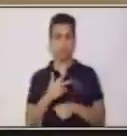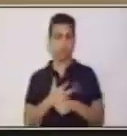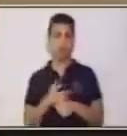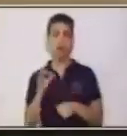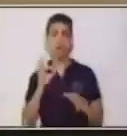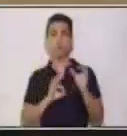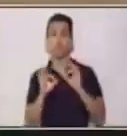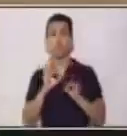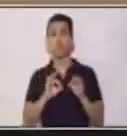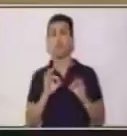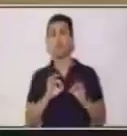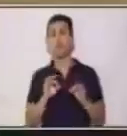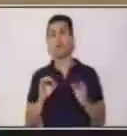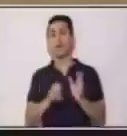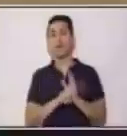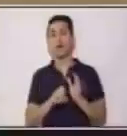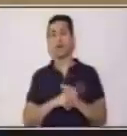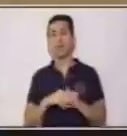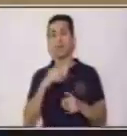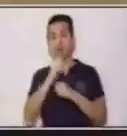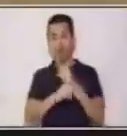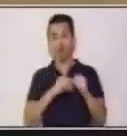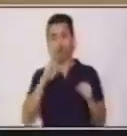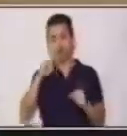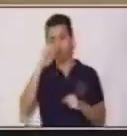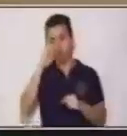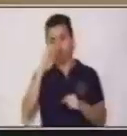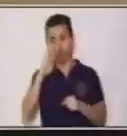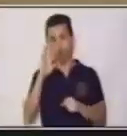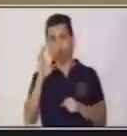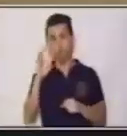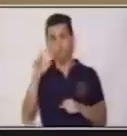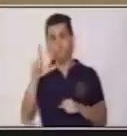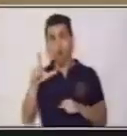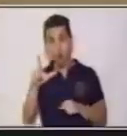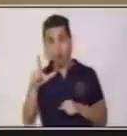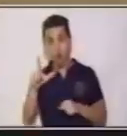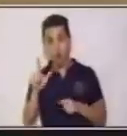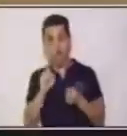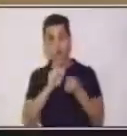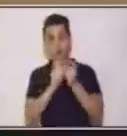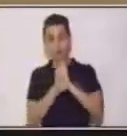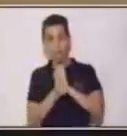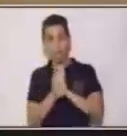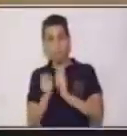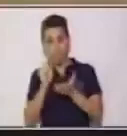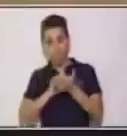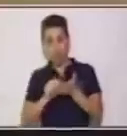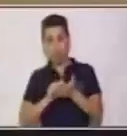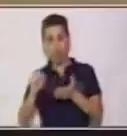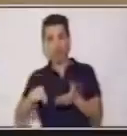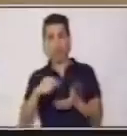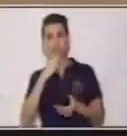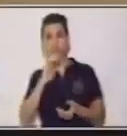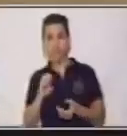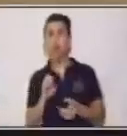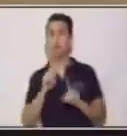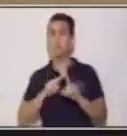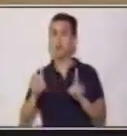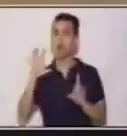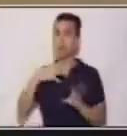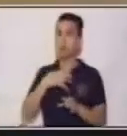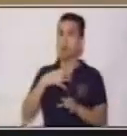fútbol, que ha cambiado su grafía para poder adaptarla al idioma español, es un